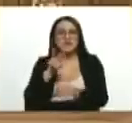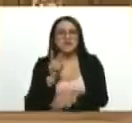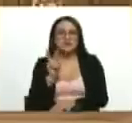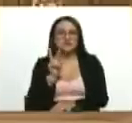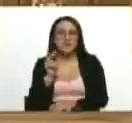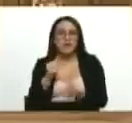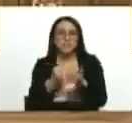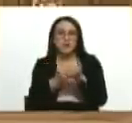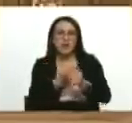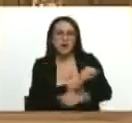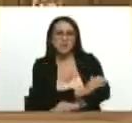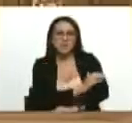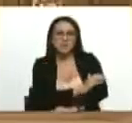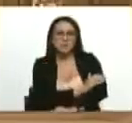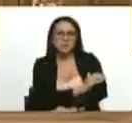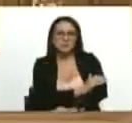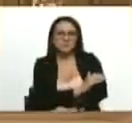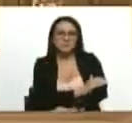una oposición